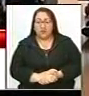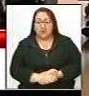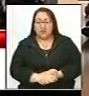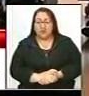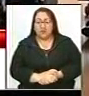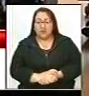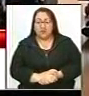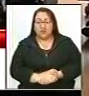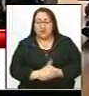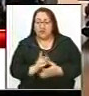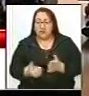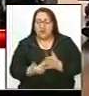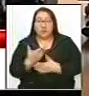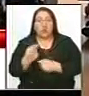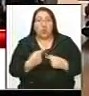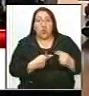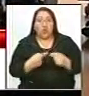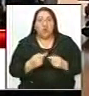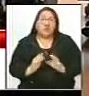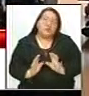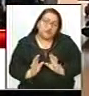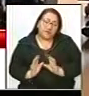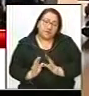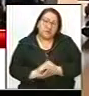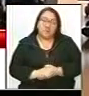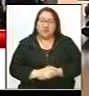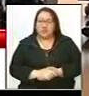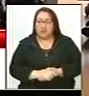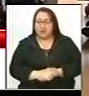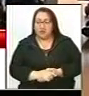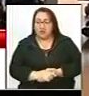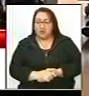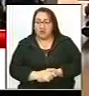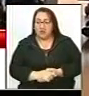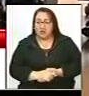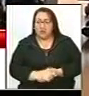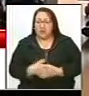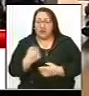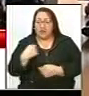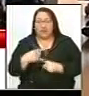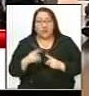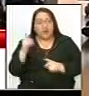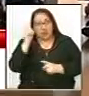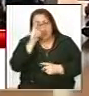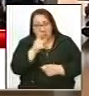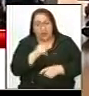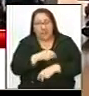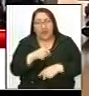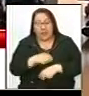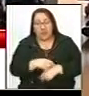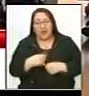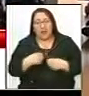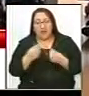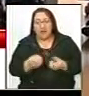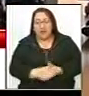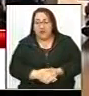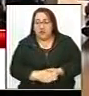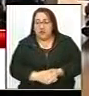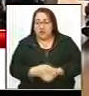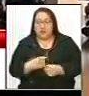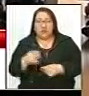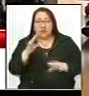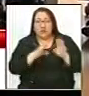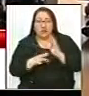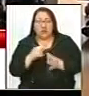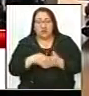Y ese nuevo concurso, bueno, evidentemente tiene sus complicaciones, tiene los retrasos que debe tener. Lo que me preocupa, le digo, es